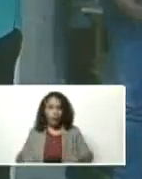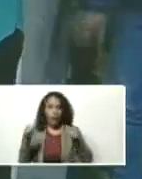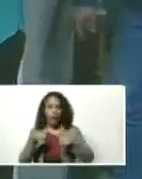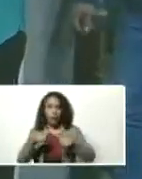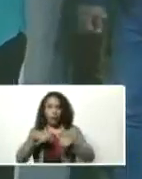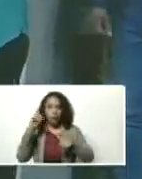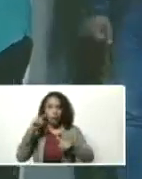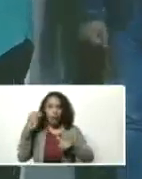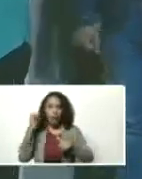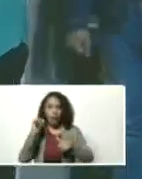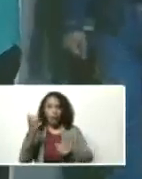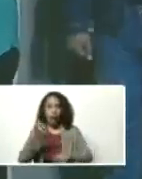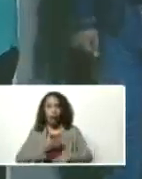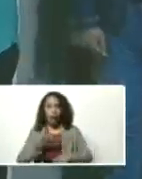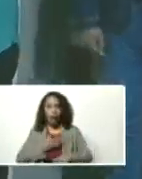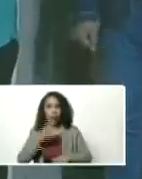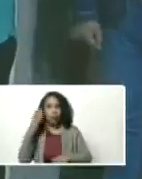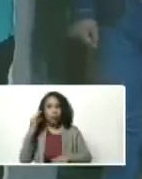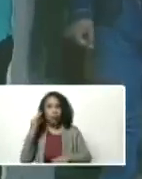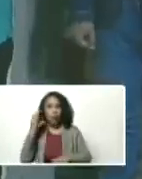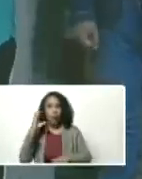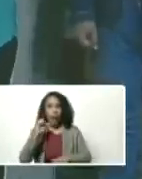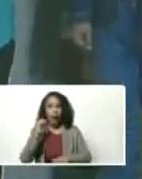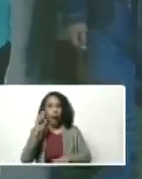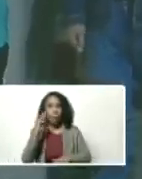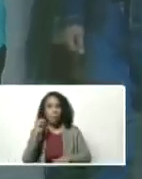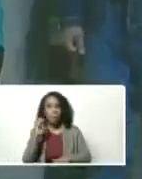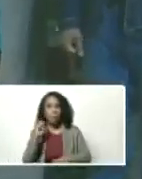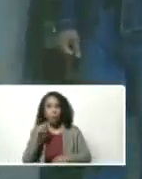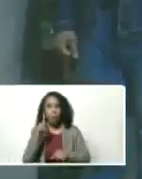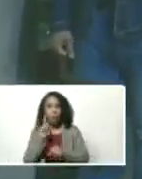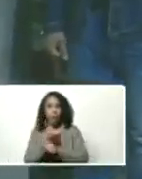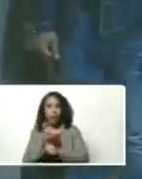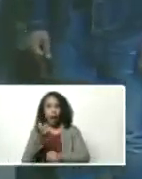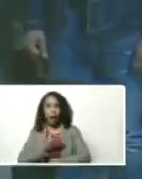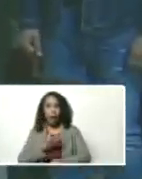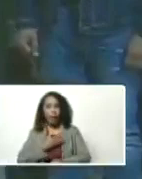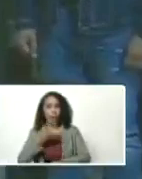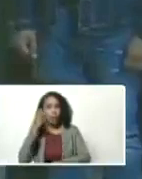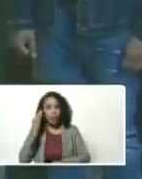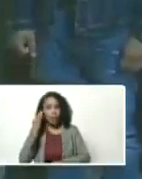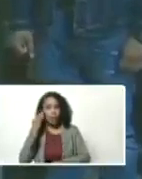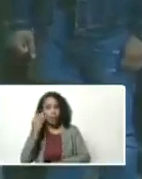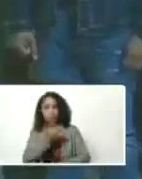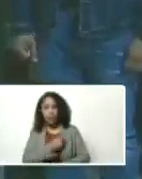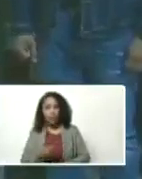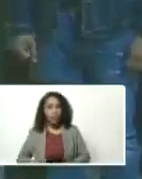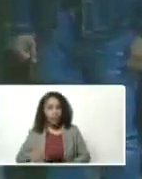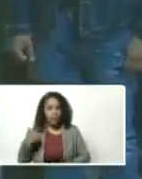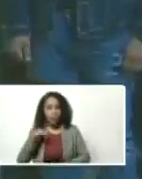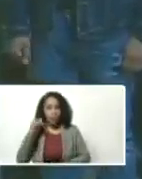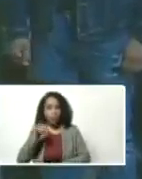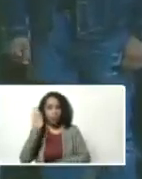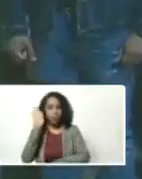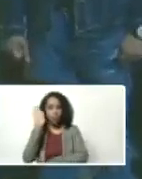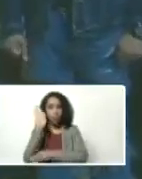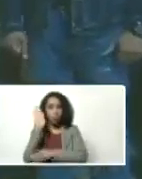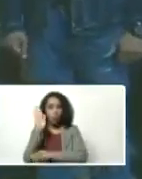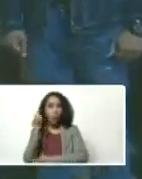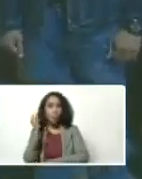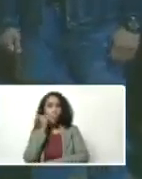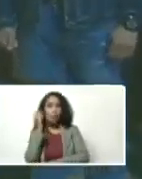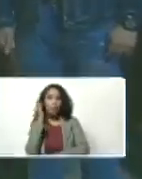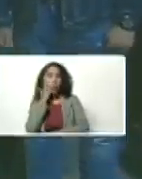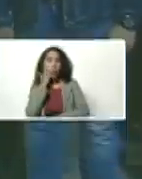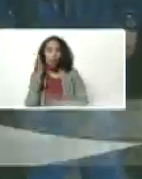la alcaldesa Carmen Silva, la única alcaldesa, presidente que tenemos en Lara, la cuidamos, es la madrina del equipo